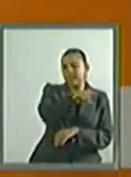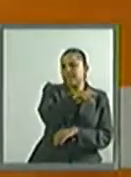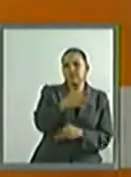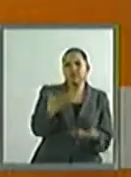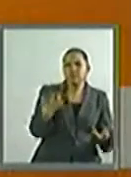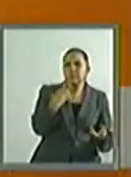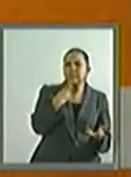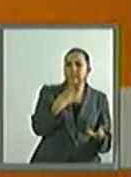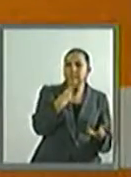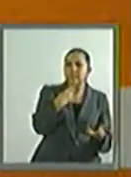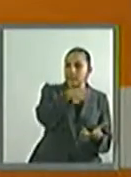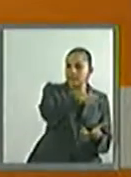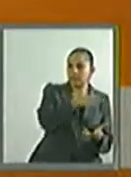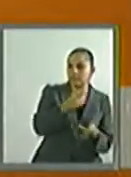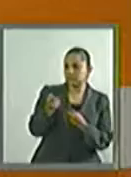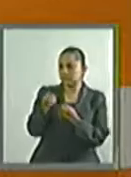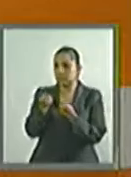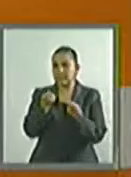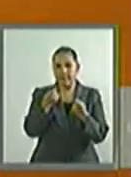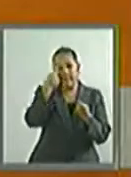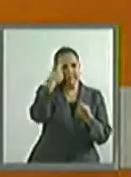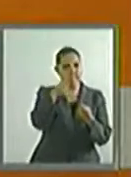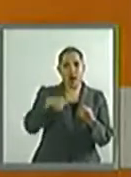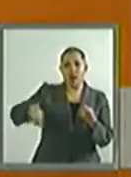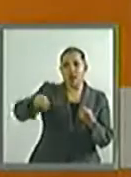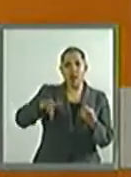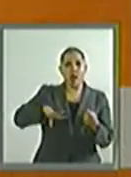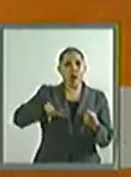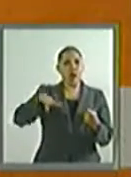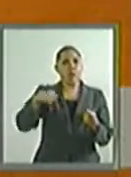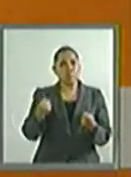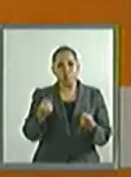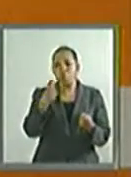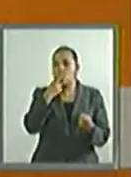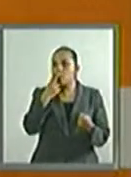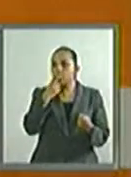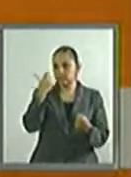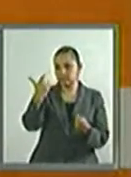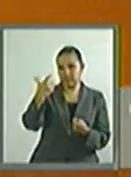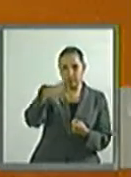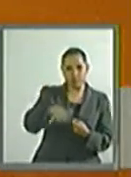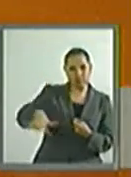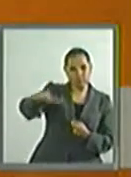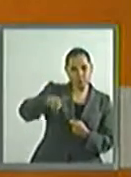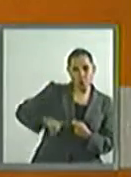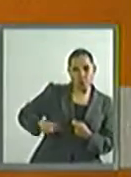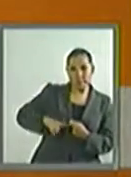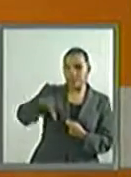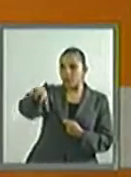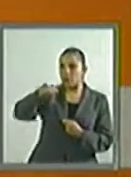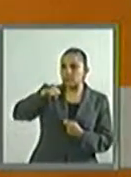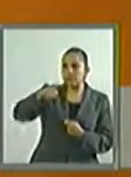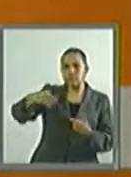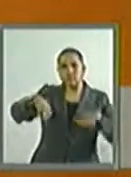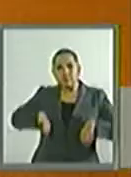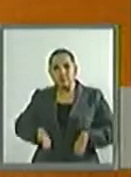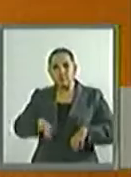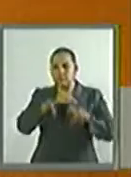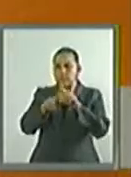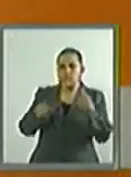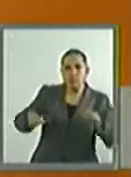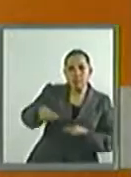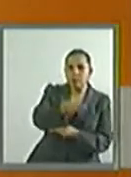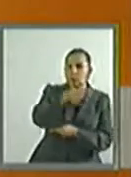para evitar abusos en la utilización de los recursos públicos. Sin embargo, nosotros vemos que la realidad no